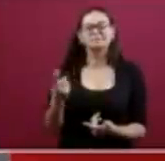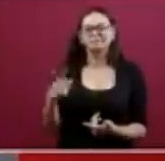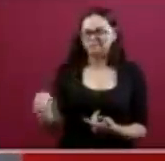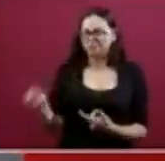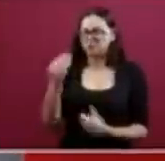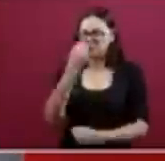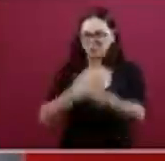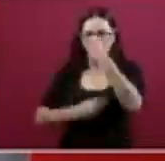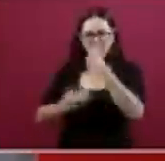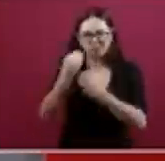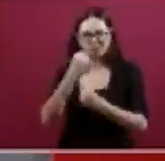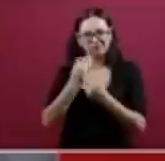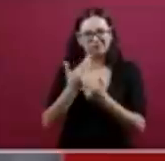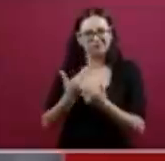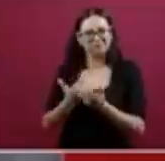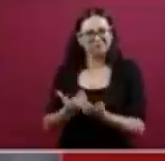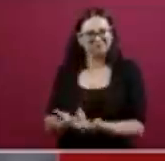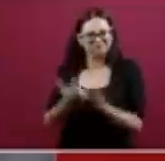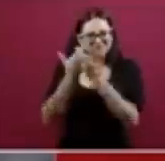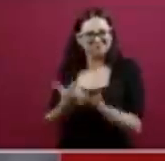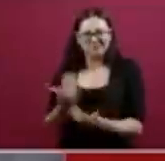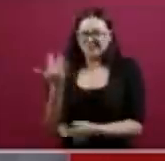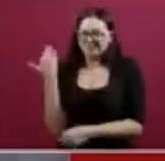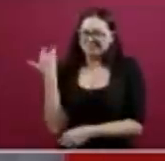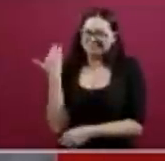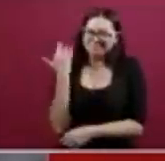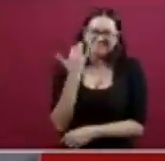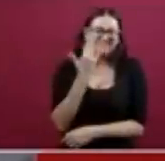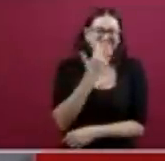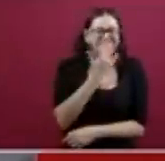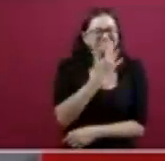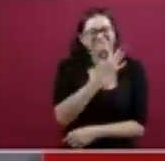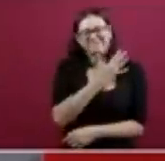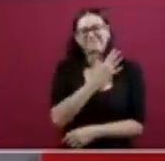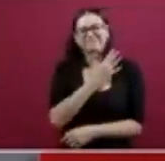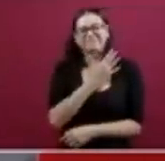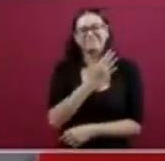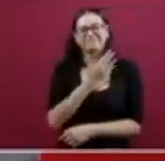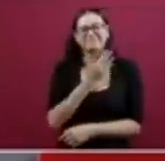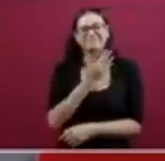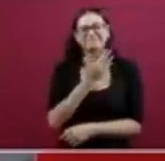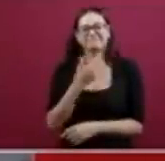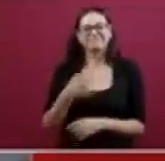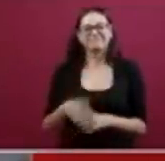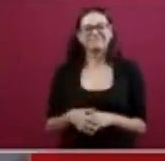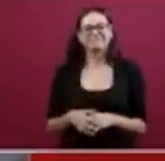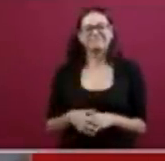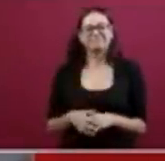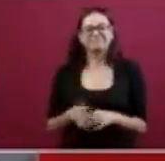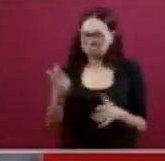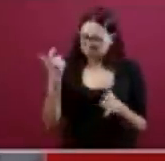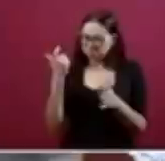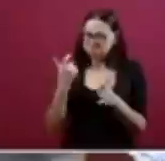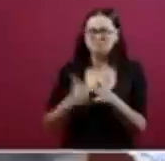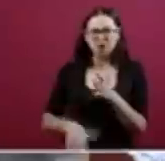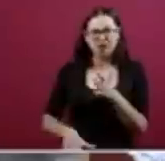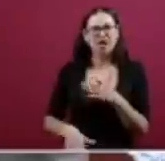bien, de manera suculenta, y es barato,